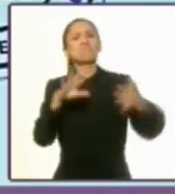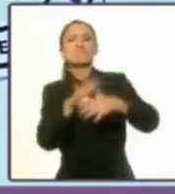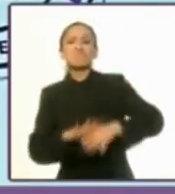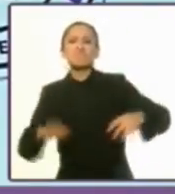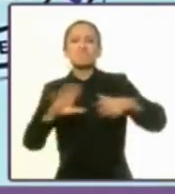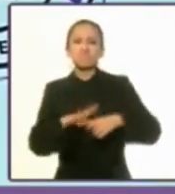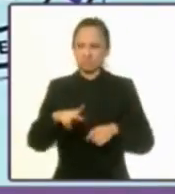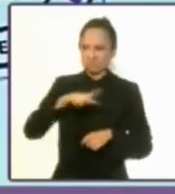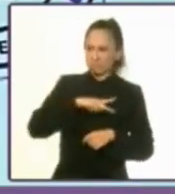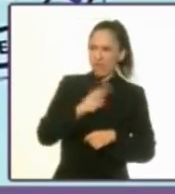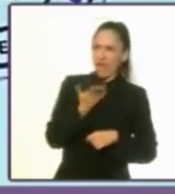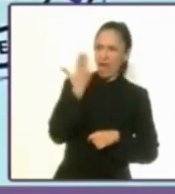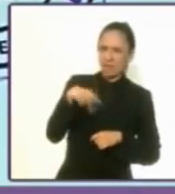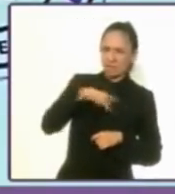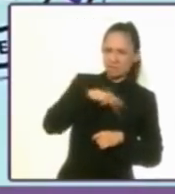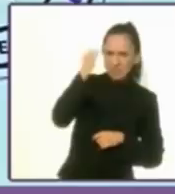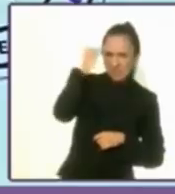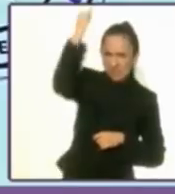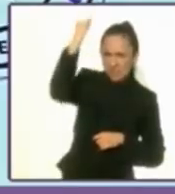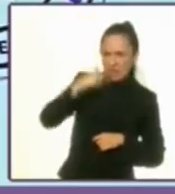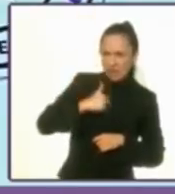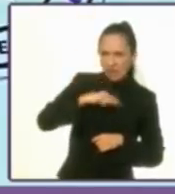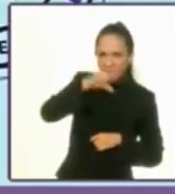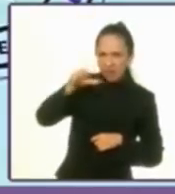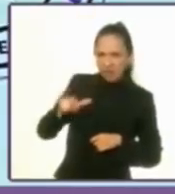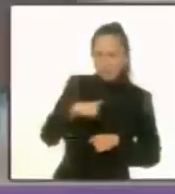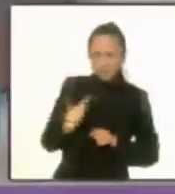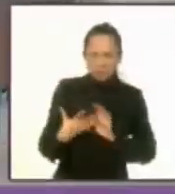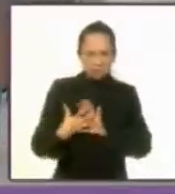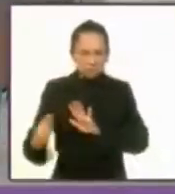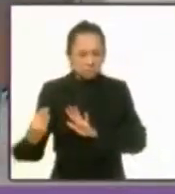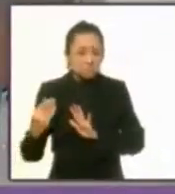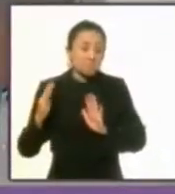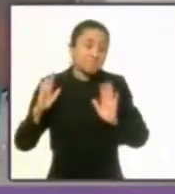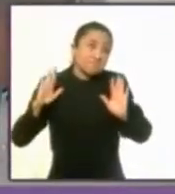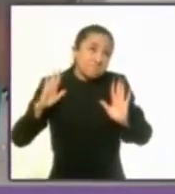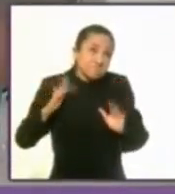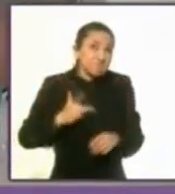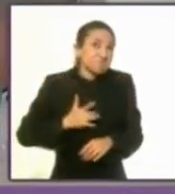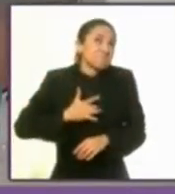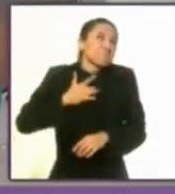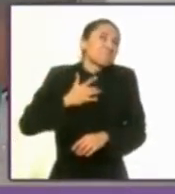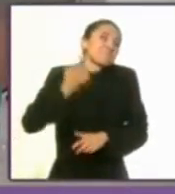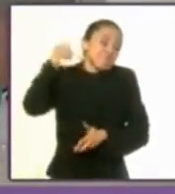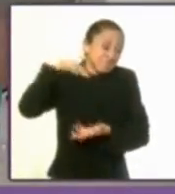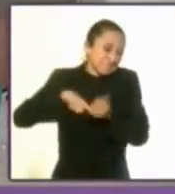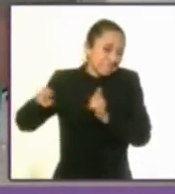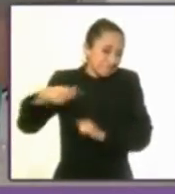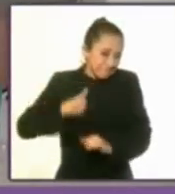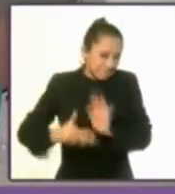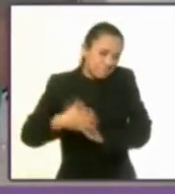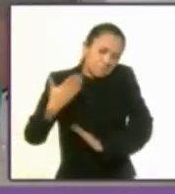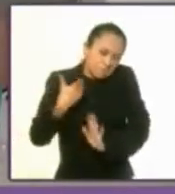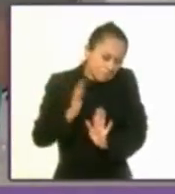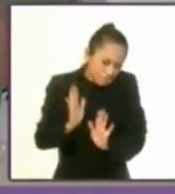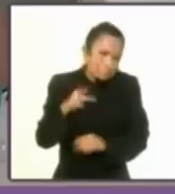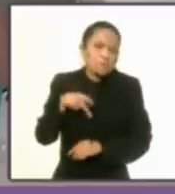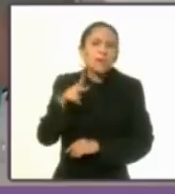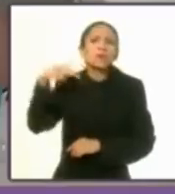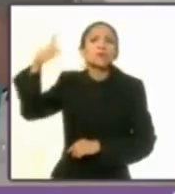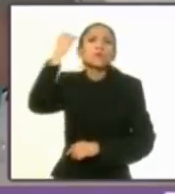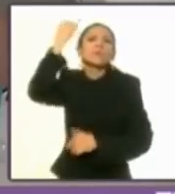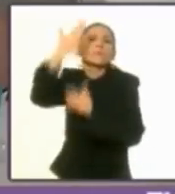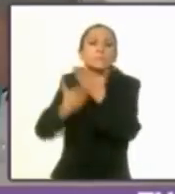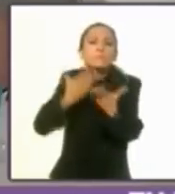ideas me cuesta trabajo creer que no está copiando me pero bien tomemos en cuenta que su propuesta de turismo